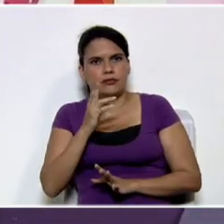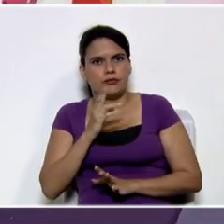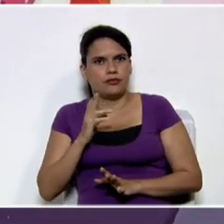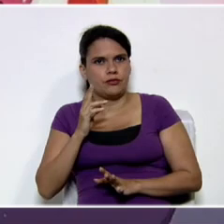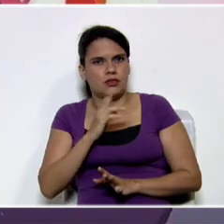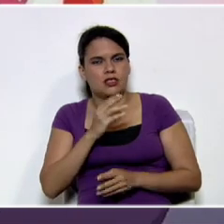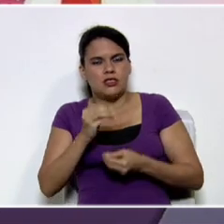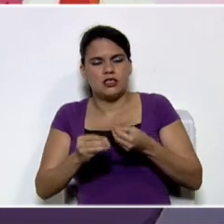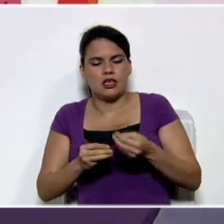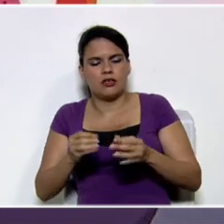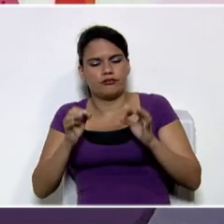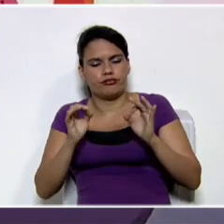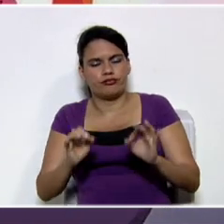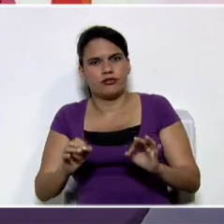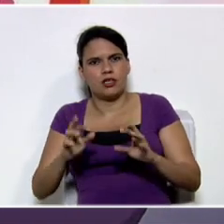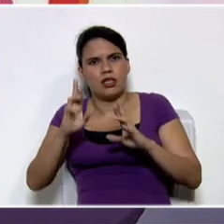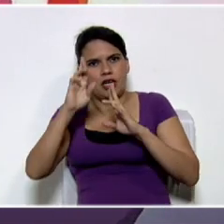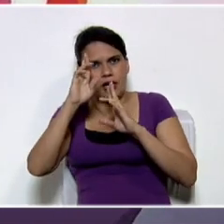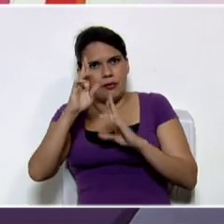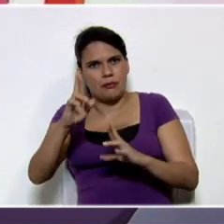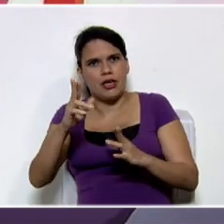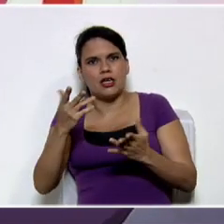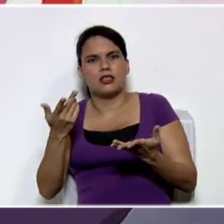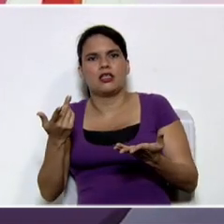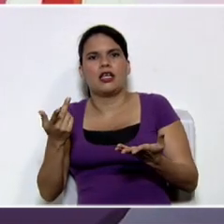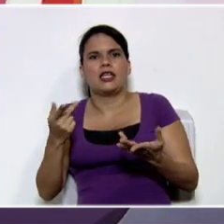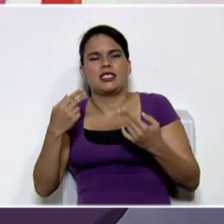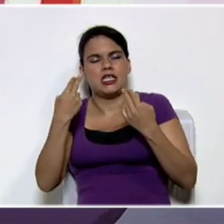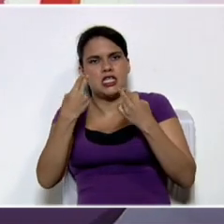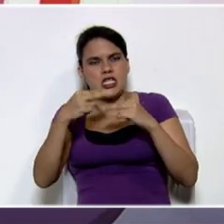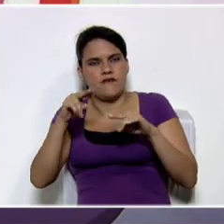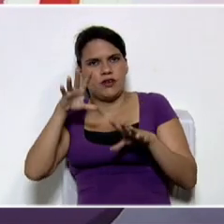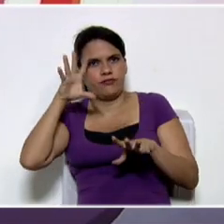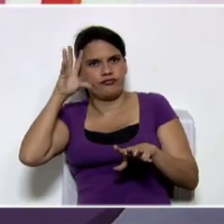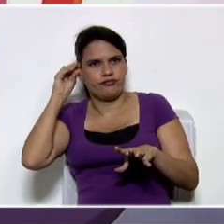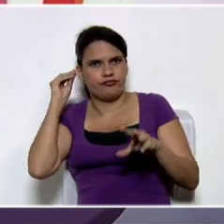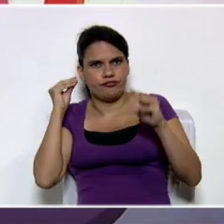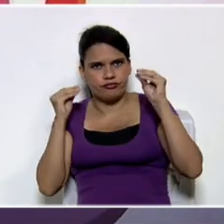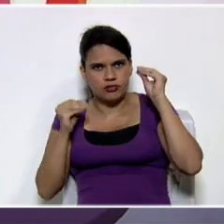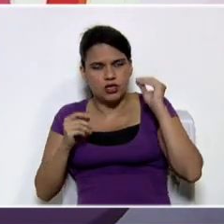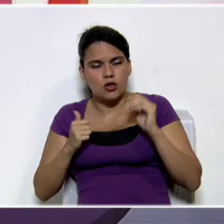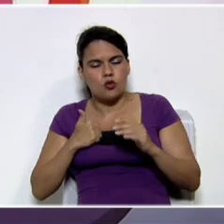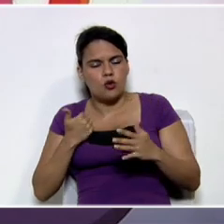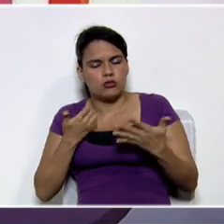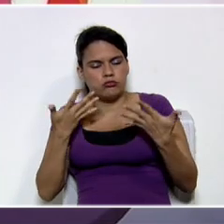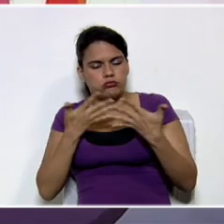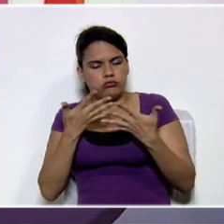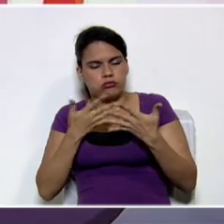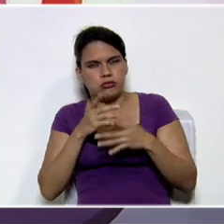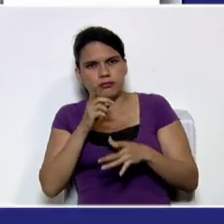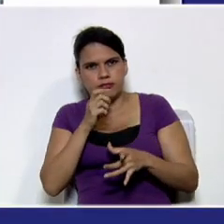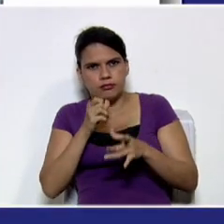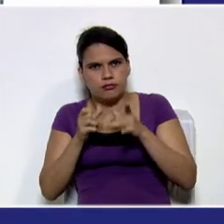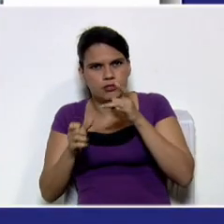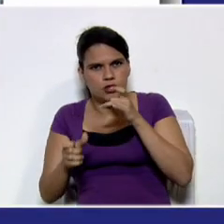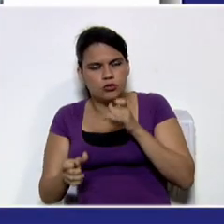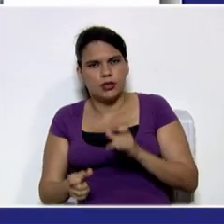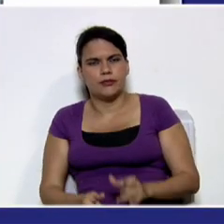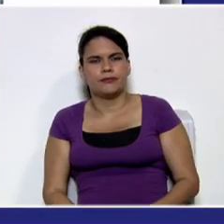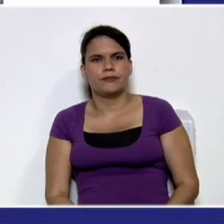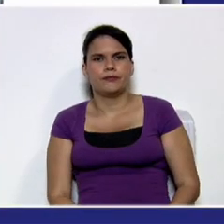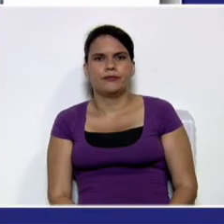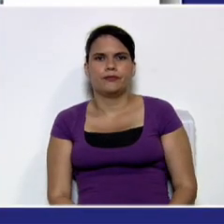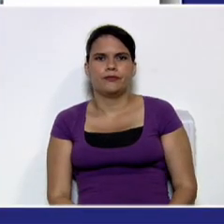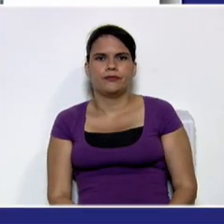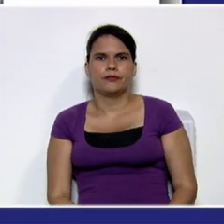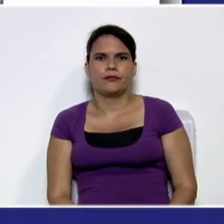manera armónica, respetar ese ritmo, ese estilo de aprendizaje y ante cualquier duda, por supuesto, consultar